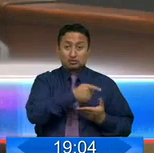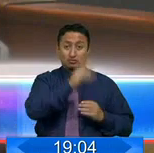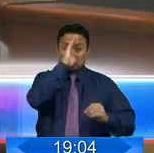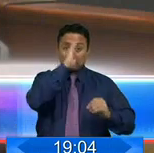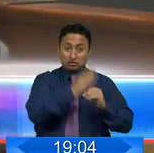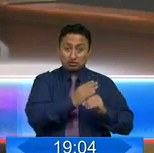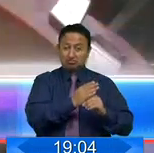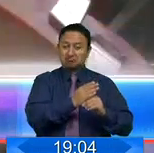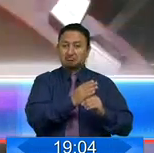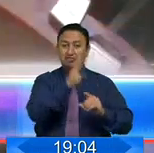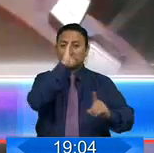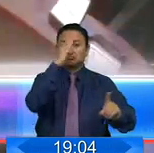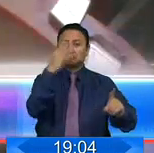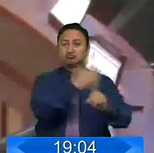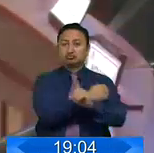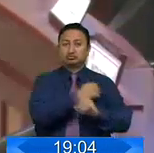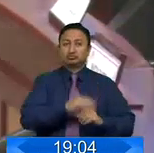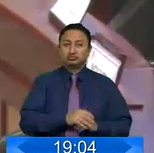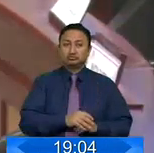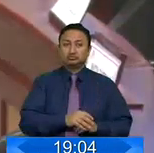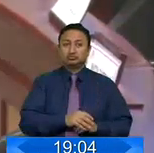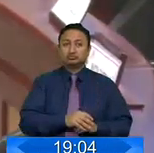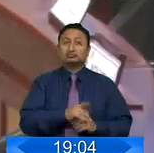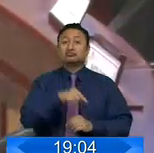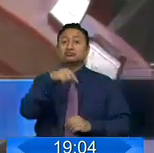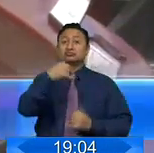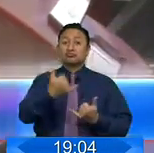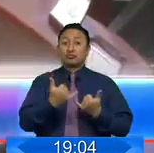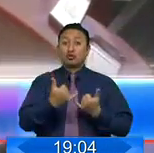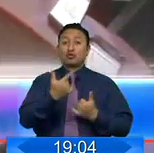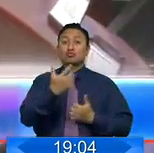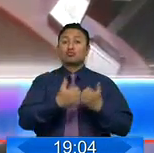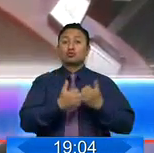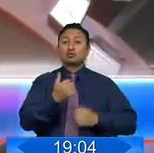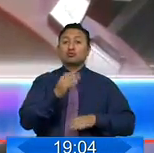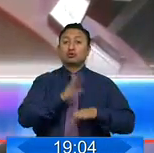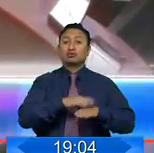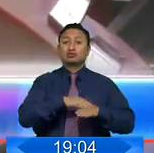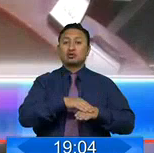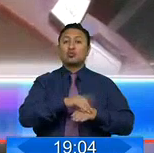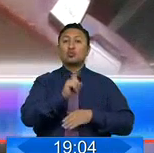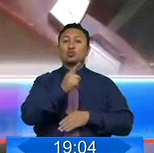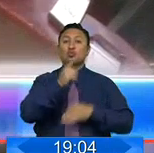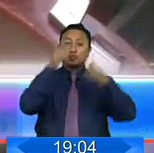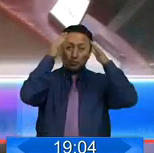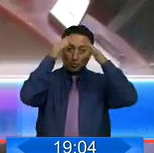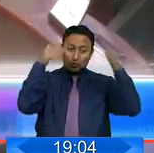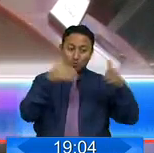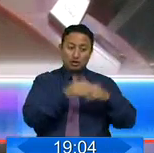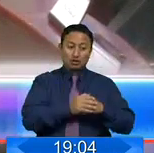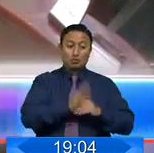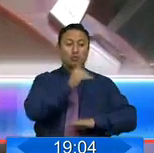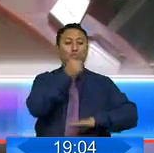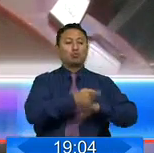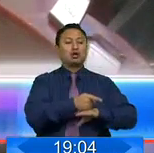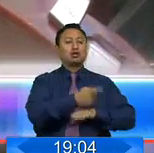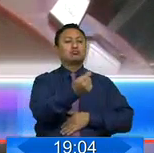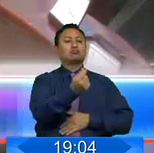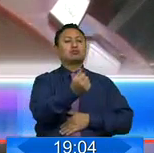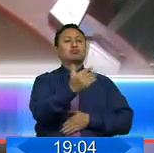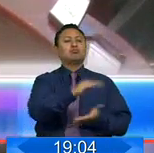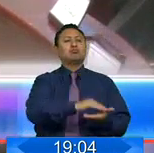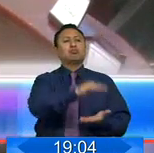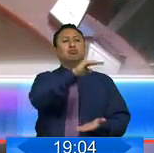objetivo. Esto ocurre cuando realmente se piensa solamente en el tema impositivo para